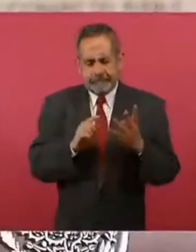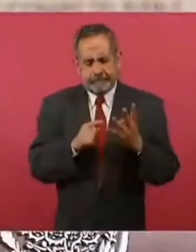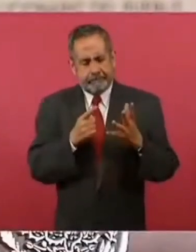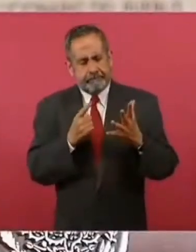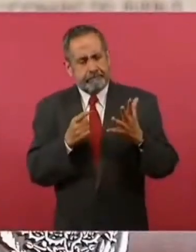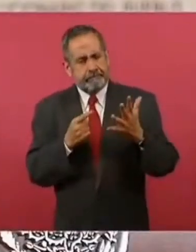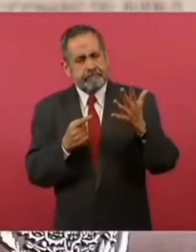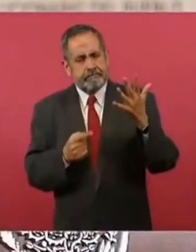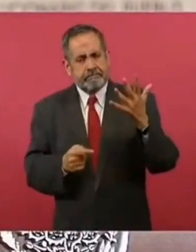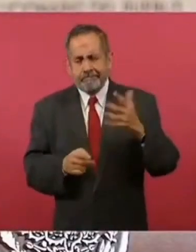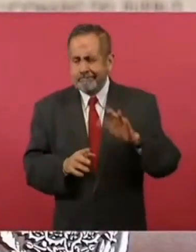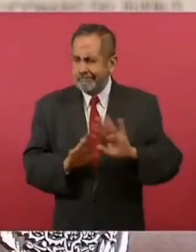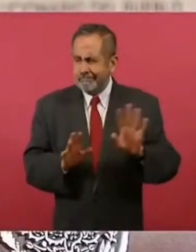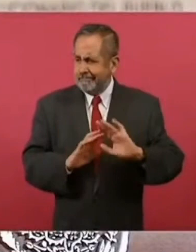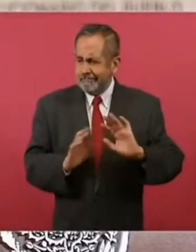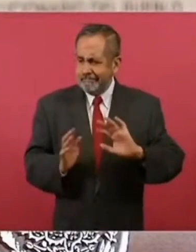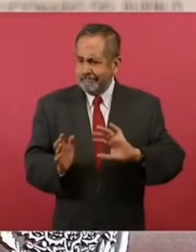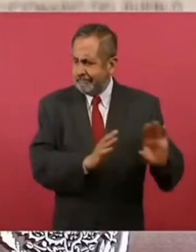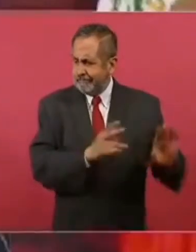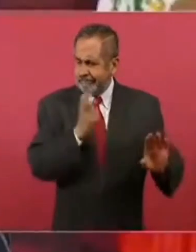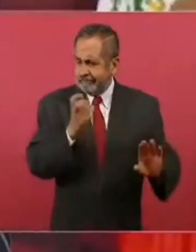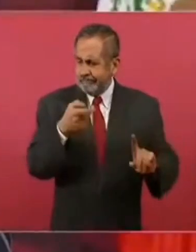etcétera, etcétera, etcétera. O sea,